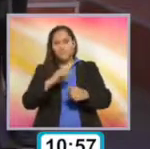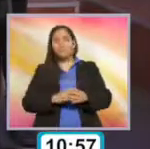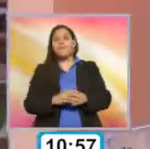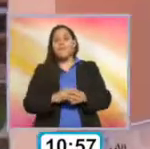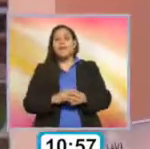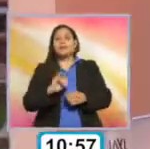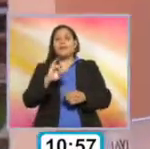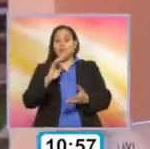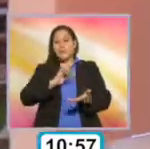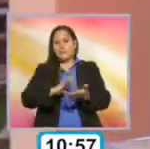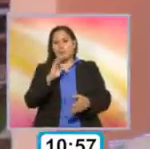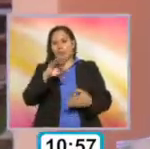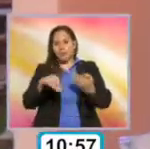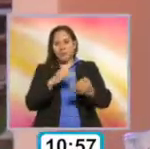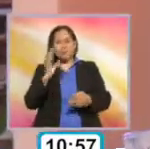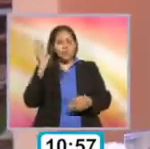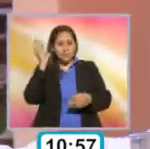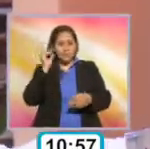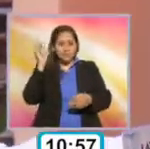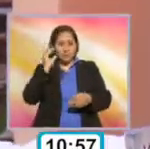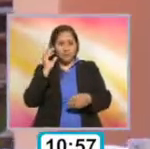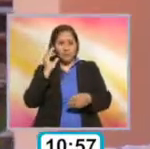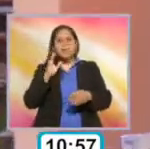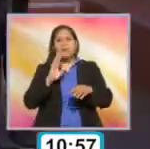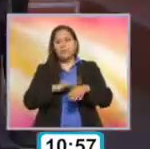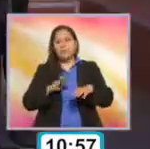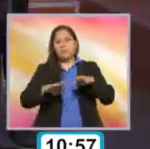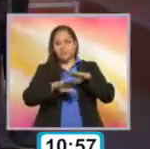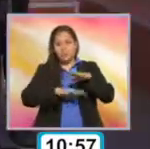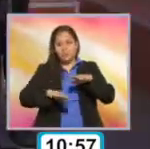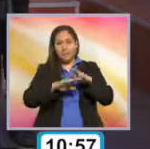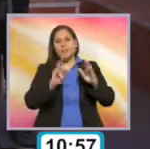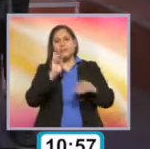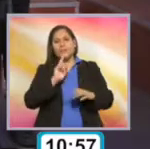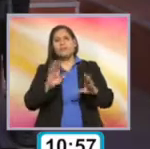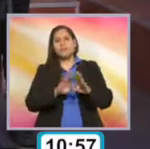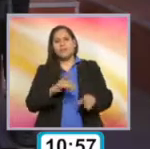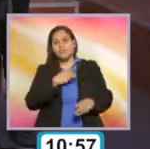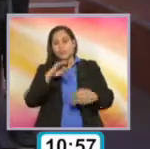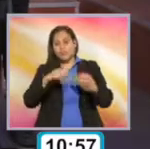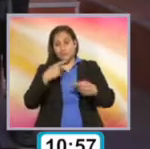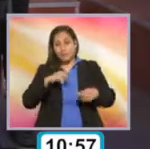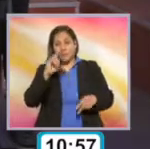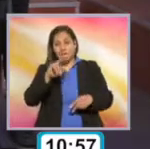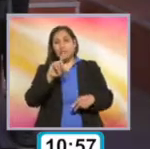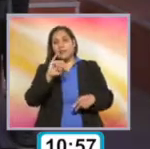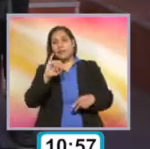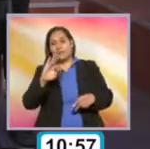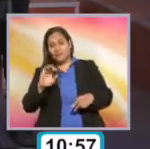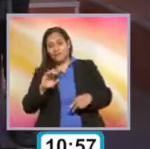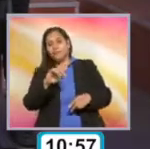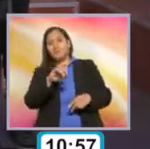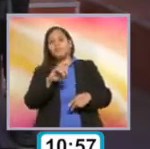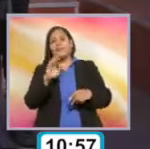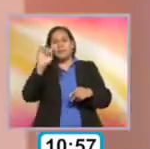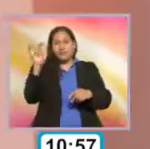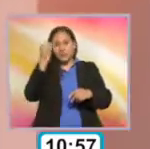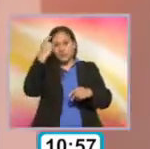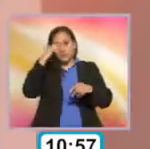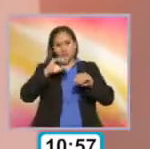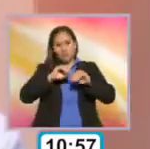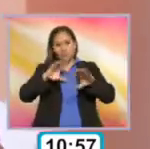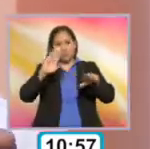sí. Muchas gracias a todos. Escuchen lo más básico. Muy bien. A ver qué te parece toda la gente que nos esté viendo. Somos Lyle. Y de Tijuana para el